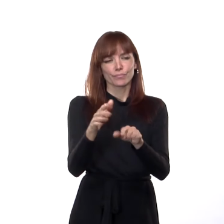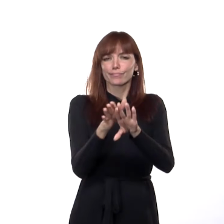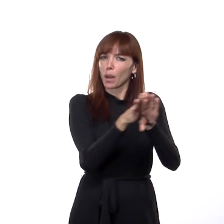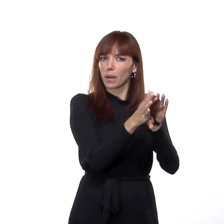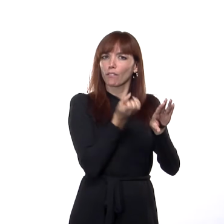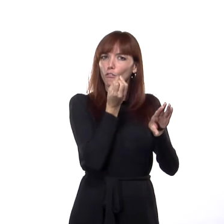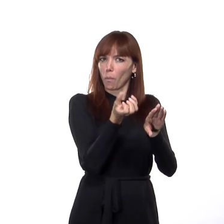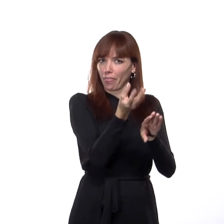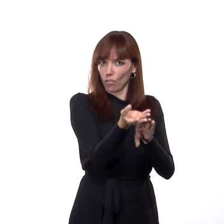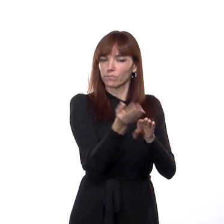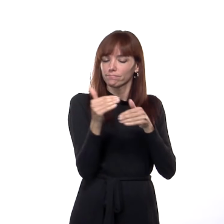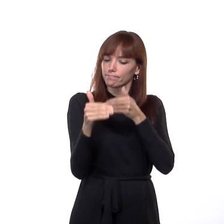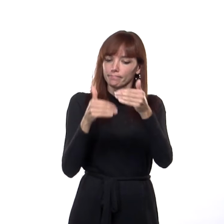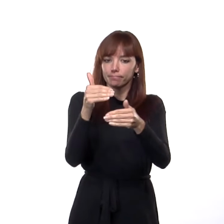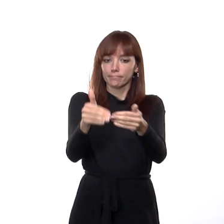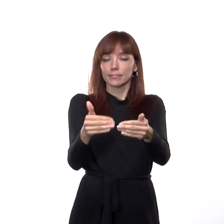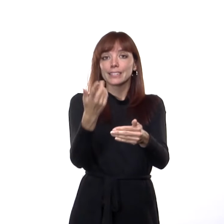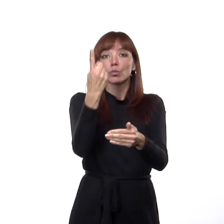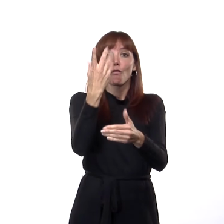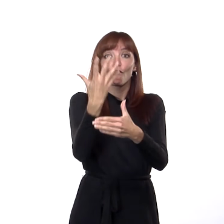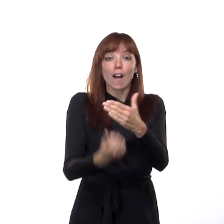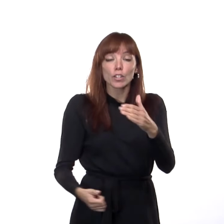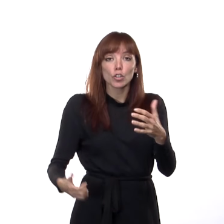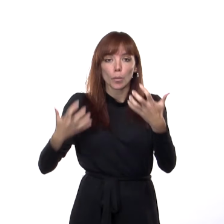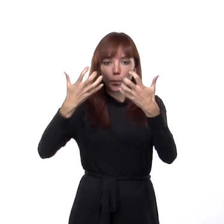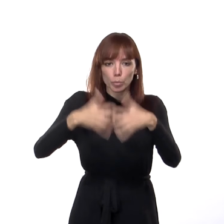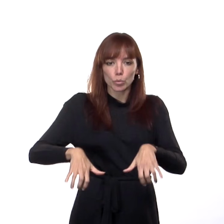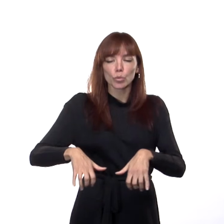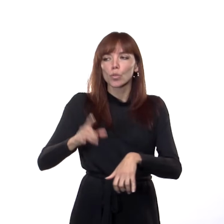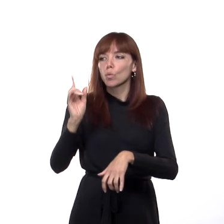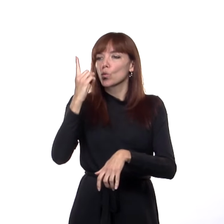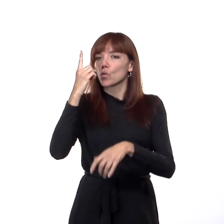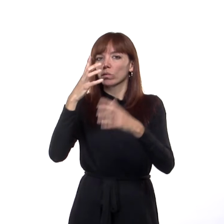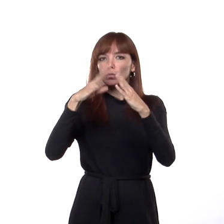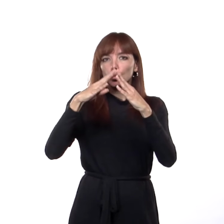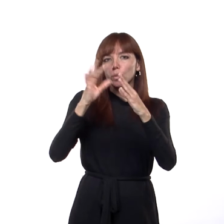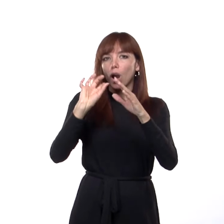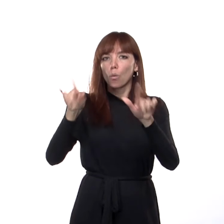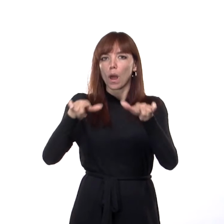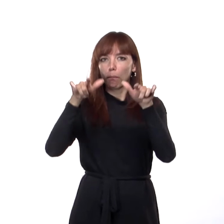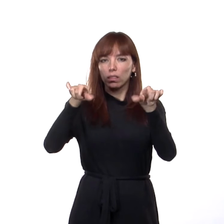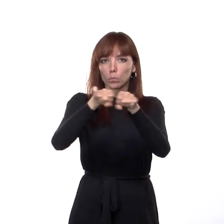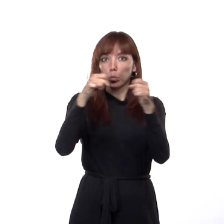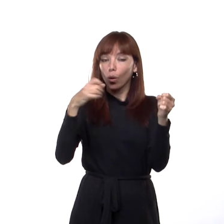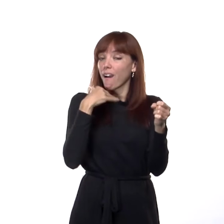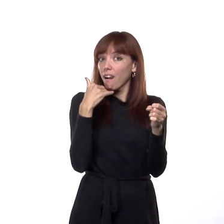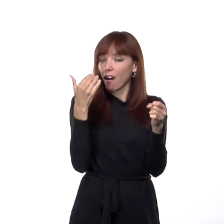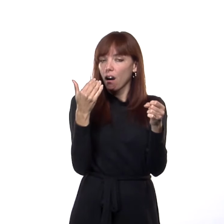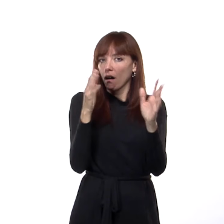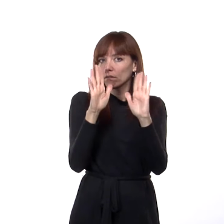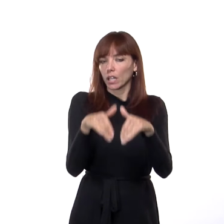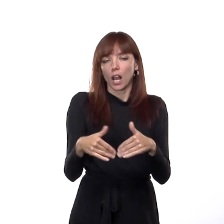entonces un fallo mecánico una infraestructura crítica o en una planta bueno pues genera